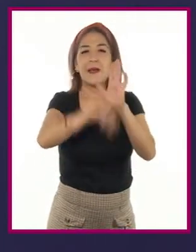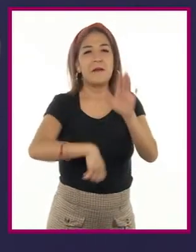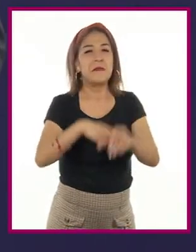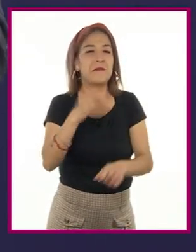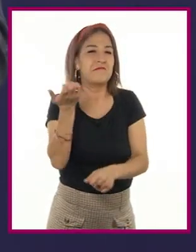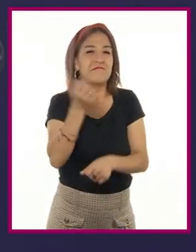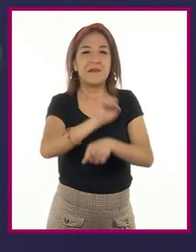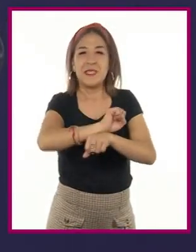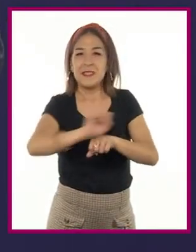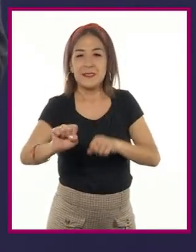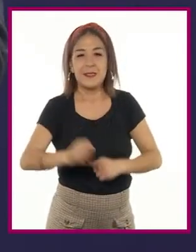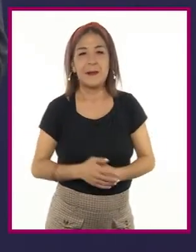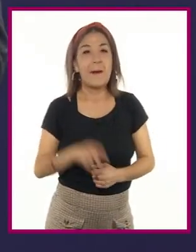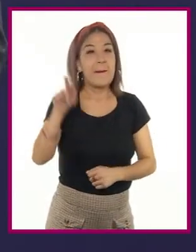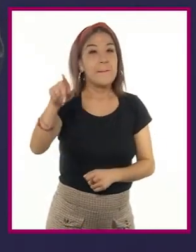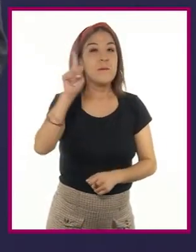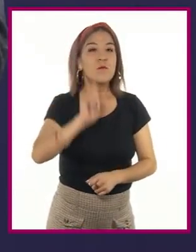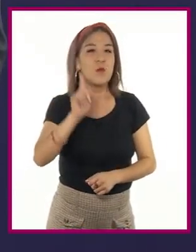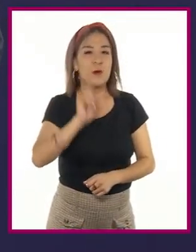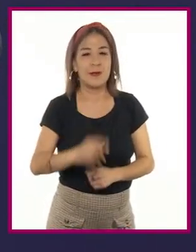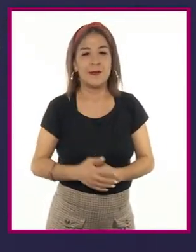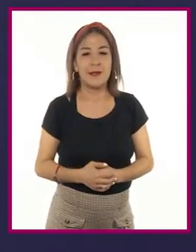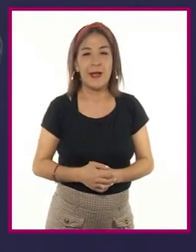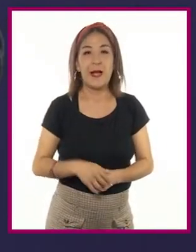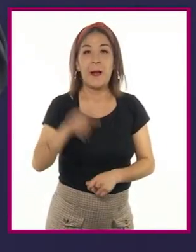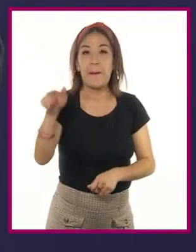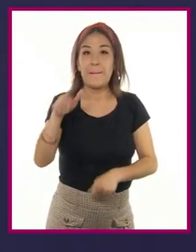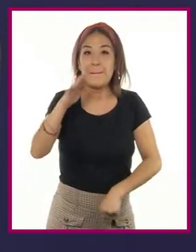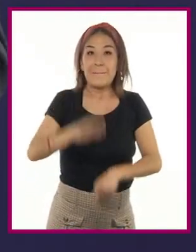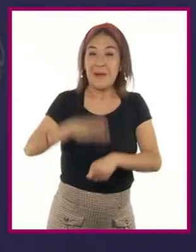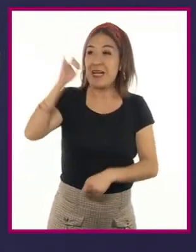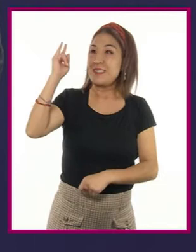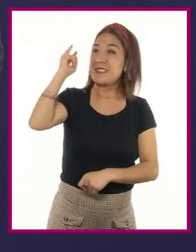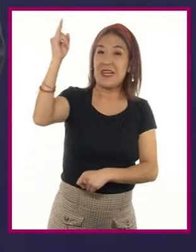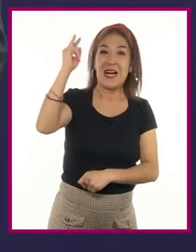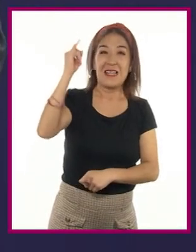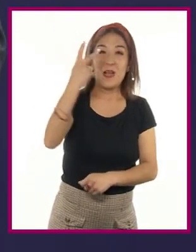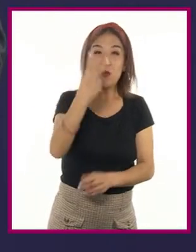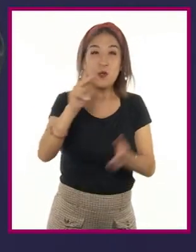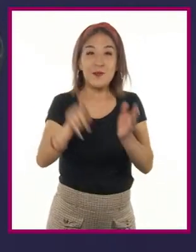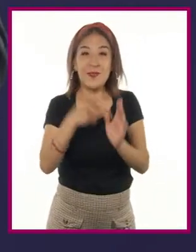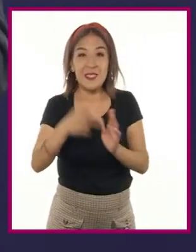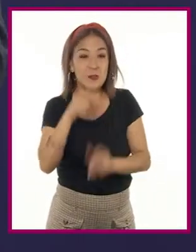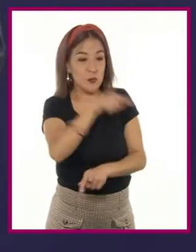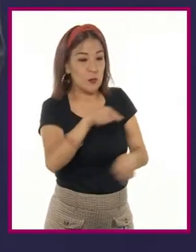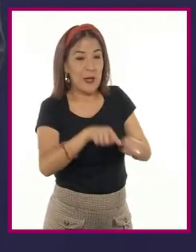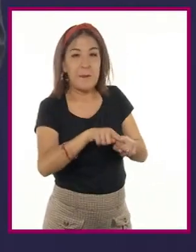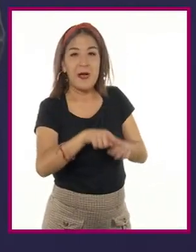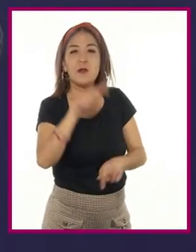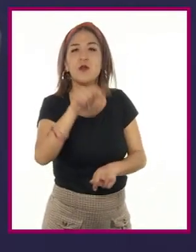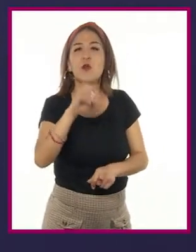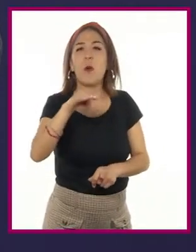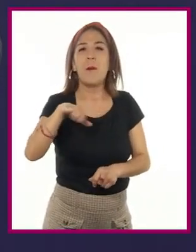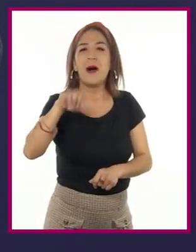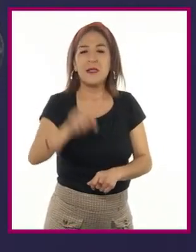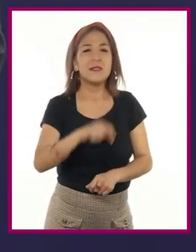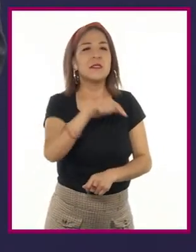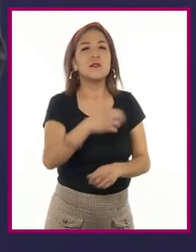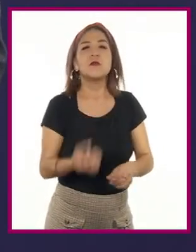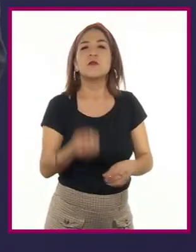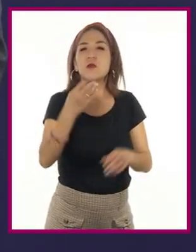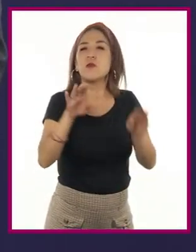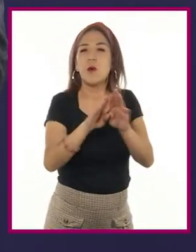si susana es dos veces más alta que su hermano tomás la situación se puede representar como